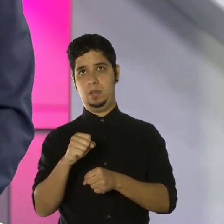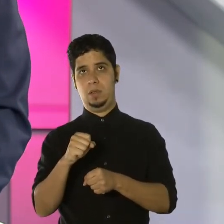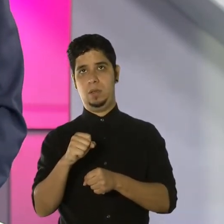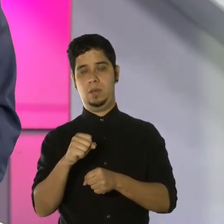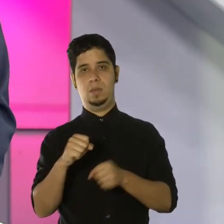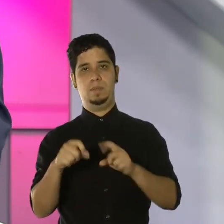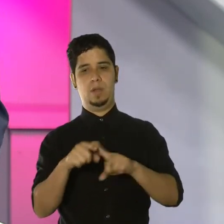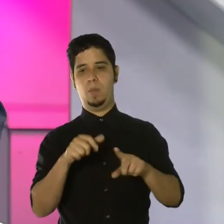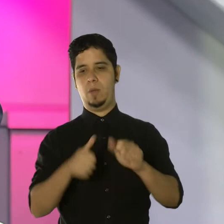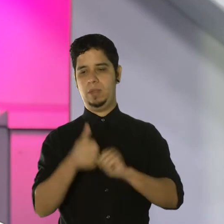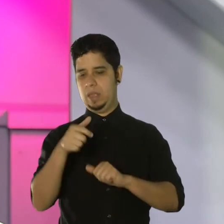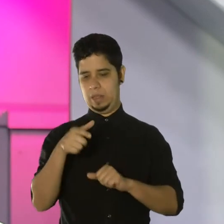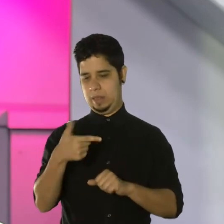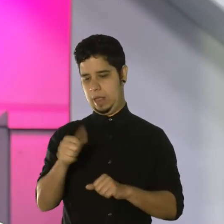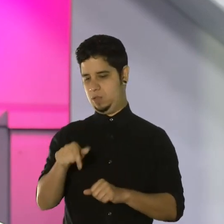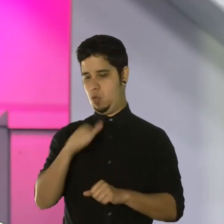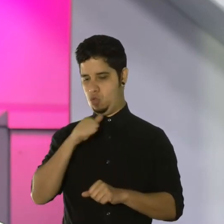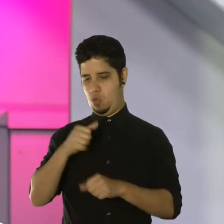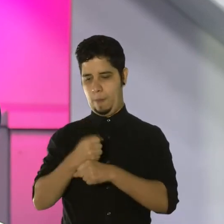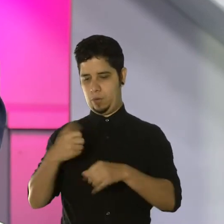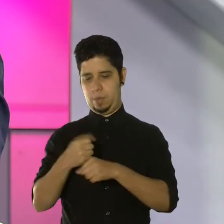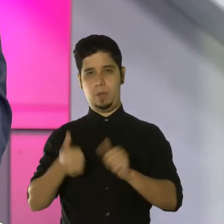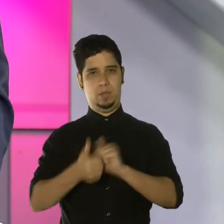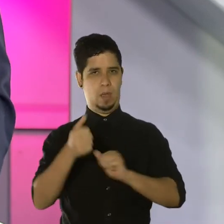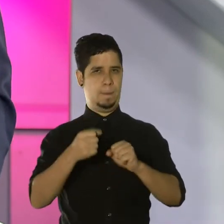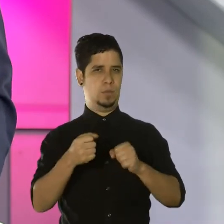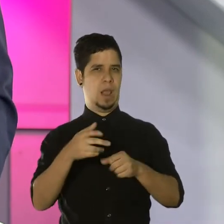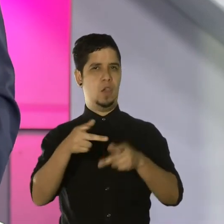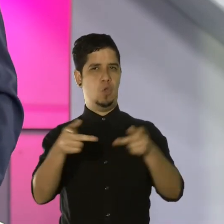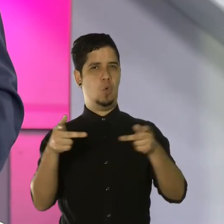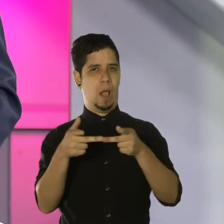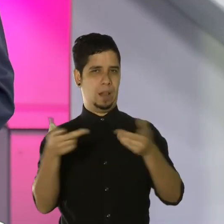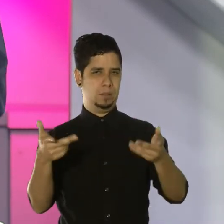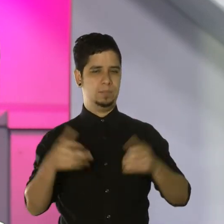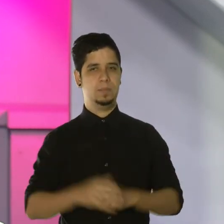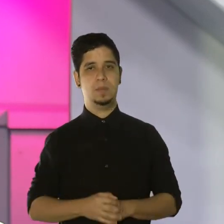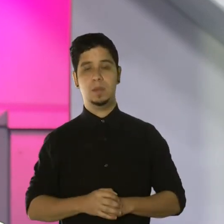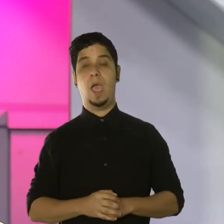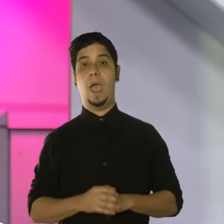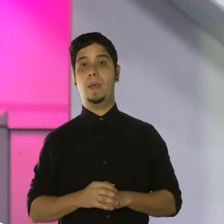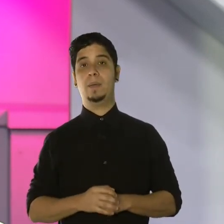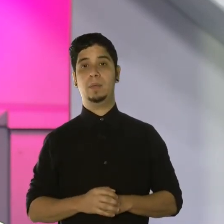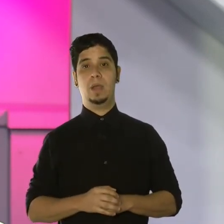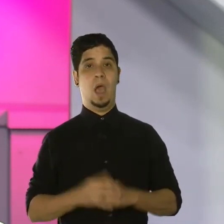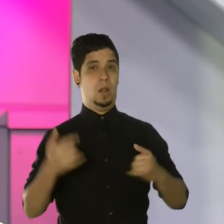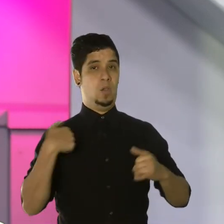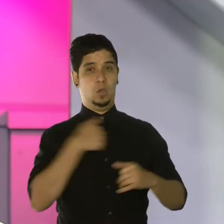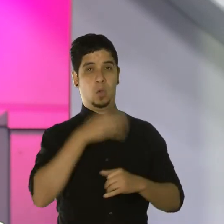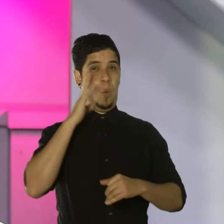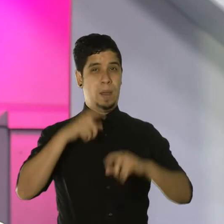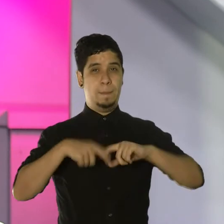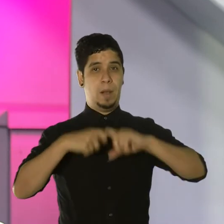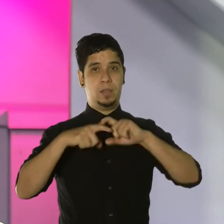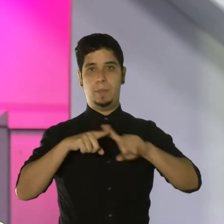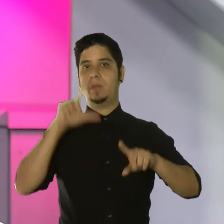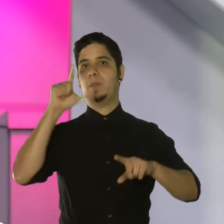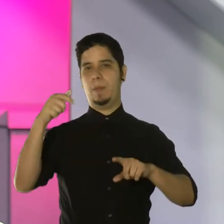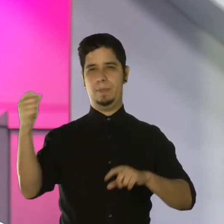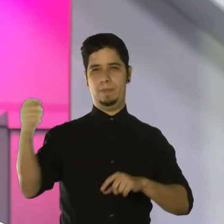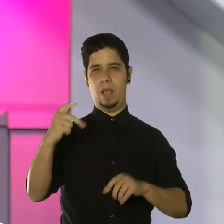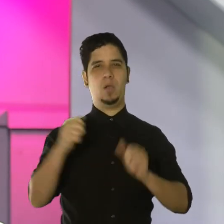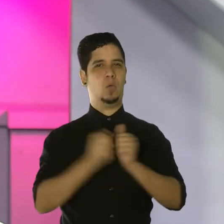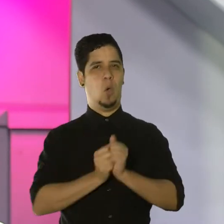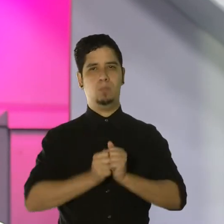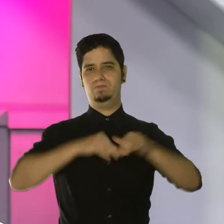que es la residencia. Así que vamos a hacer una pausa y regresamos en breve con este programa especial, donde estaremos analizando la actualidad de la